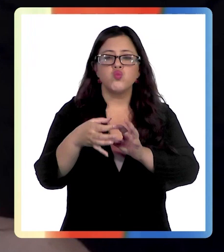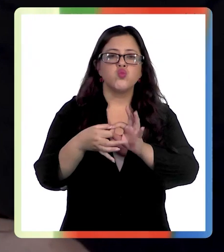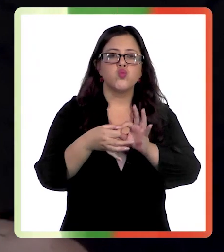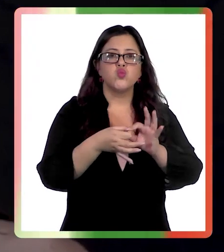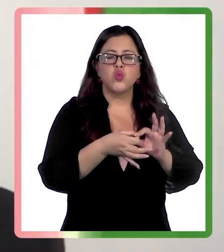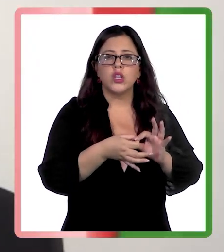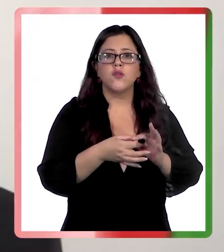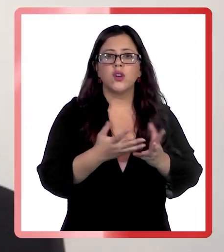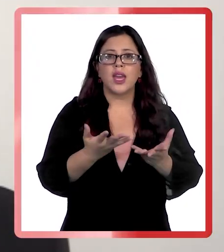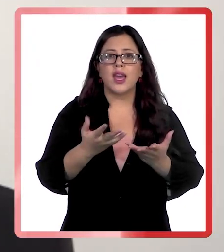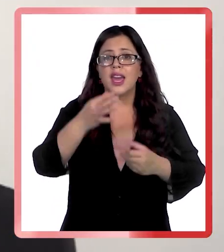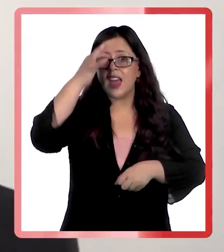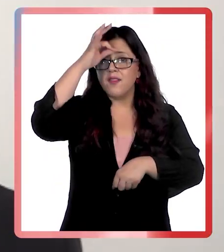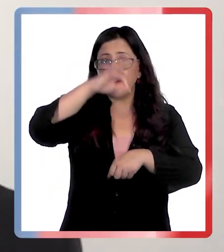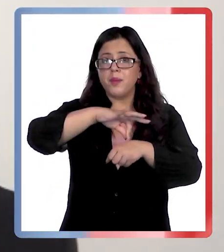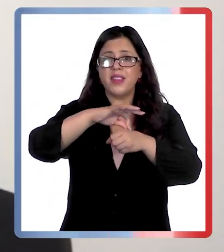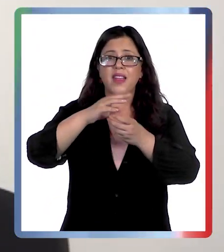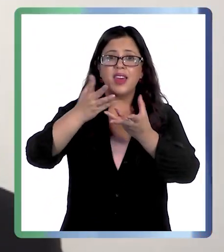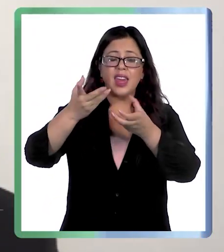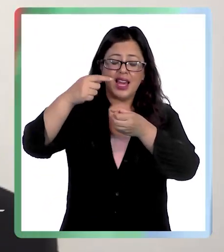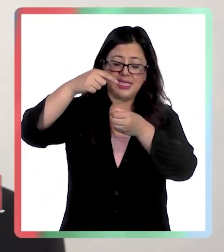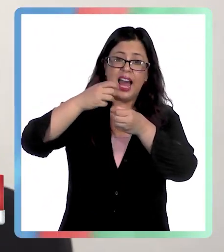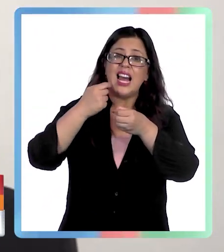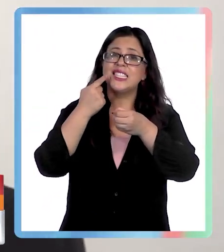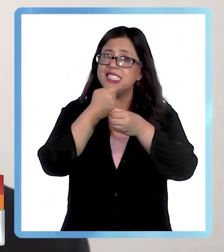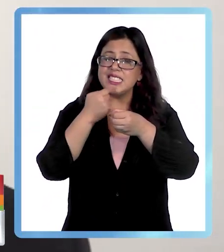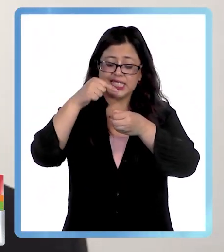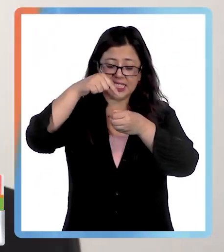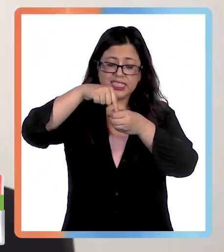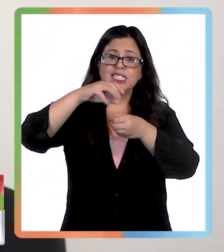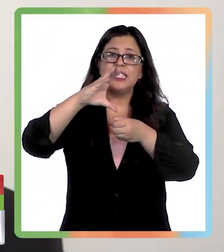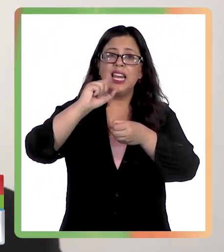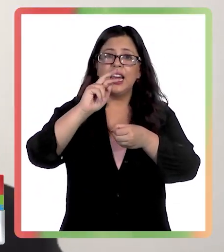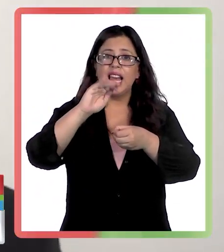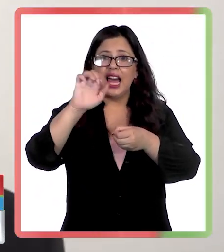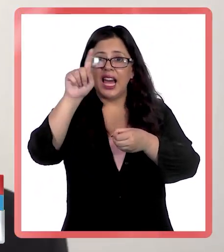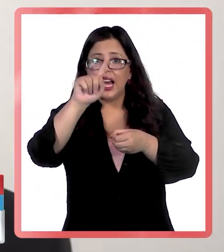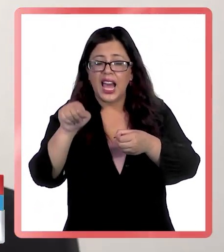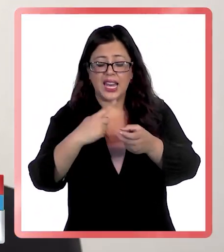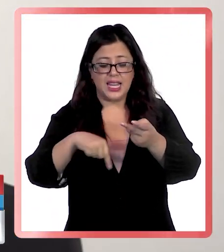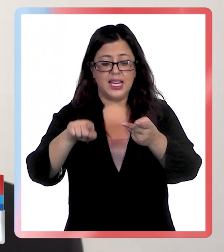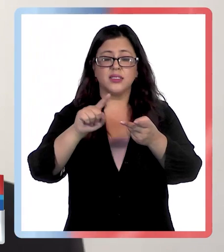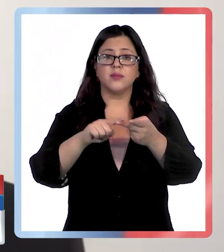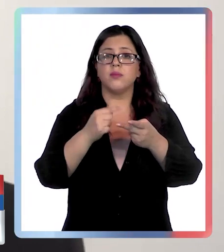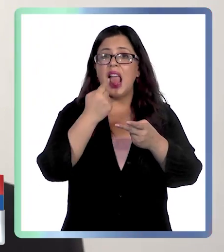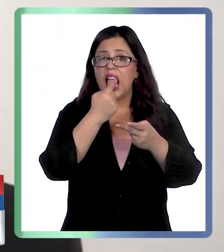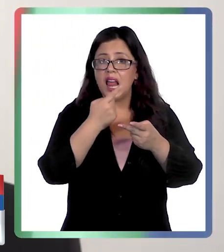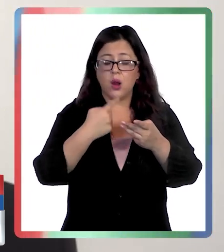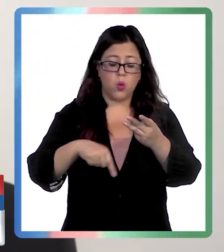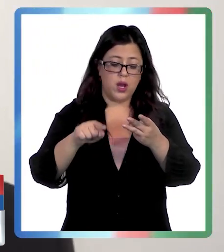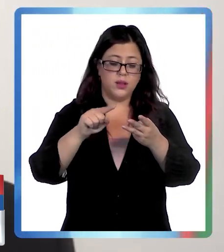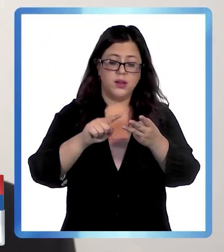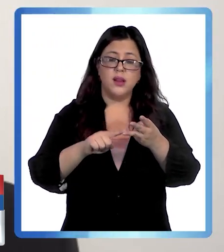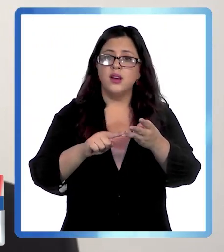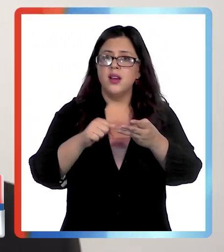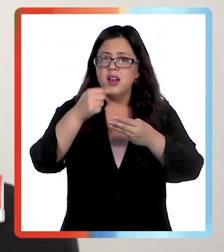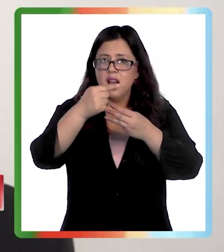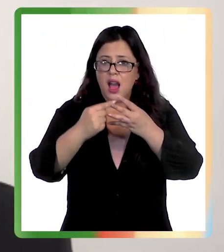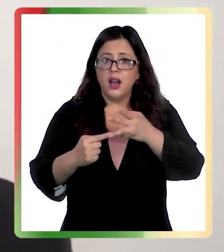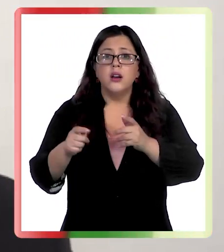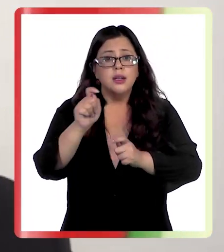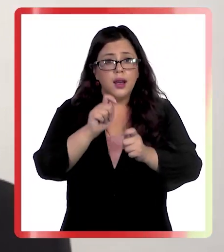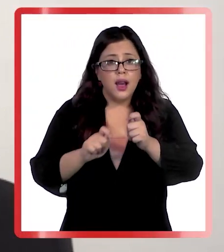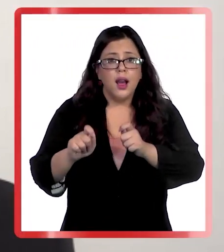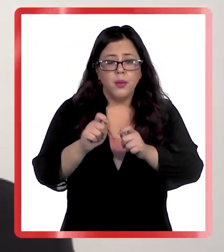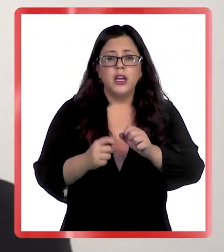intraoral producto de caries de enfermedades periodontales de enfermedades o patologías en la lengua esto tiene tratamiento